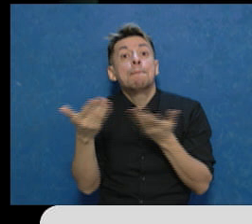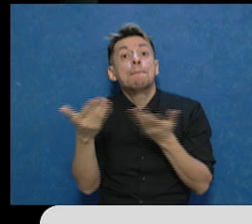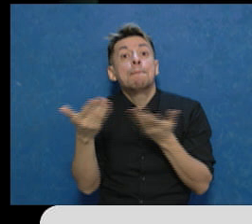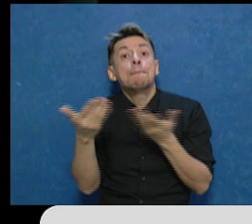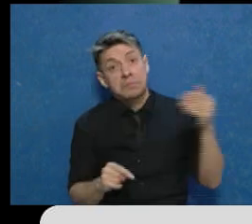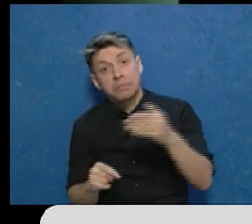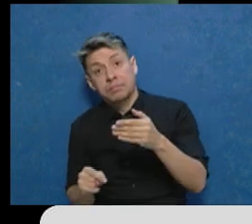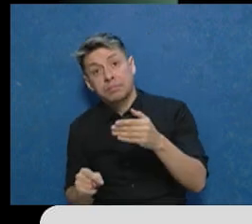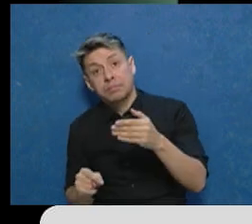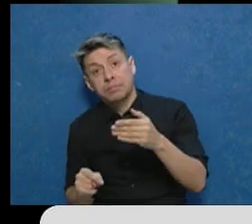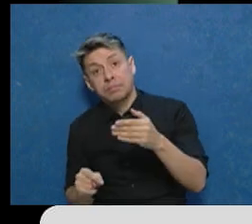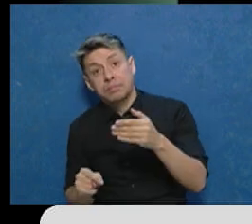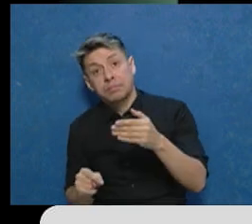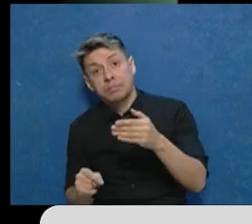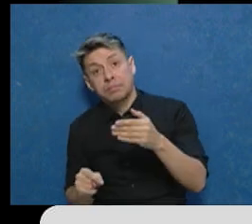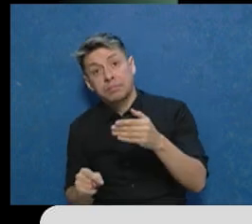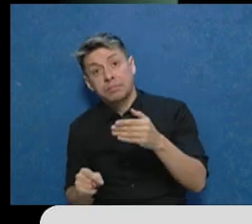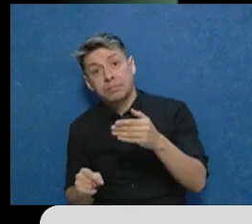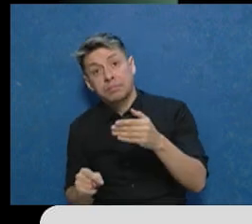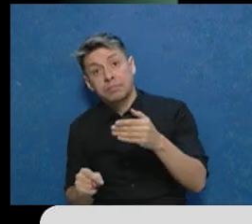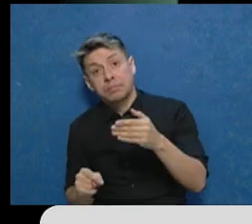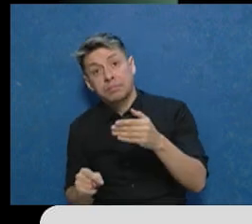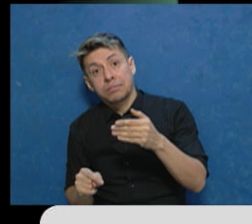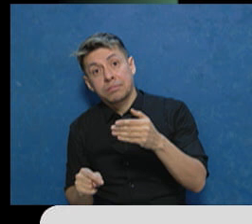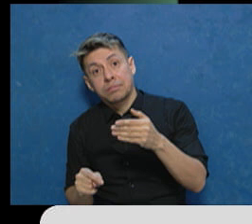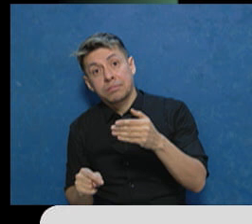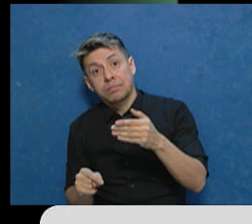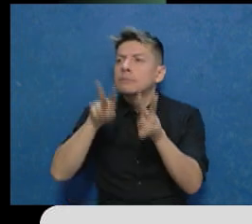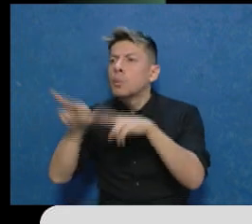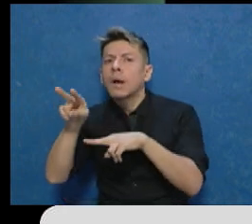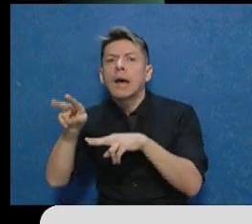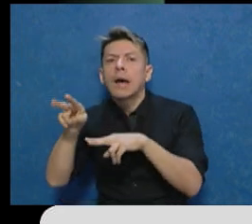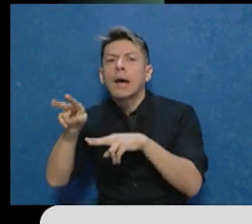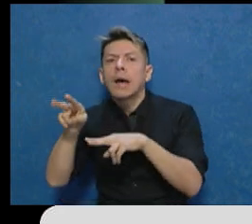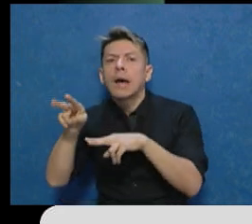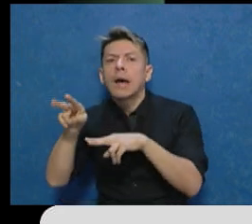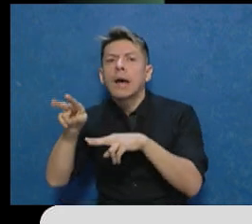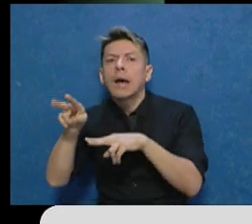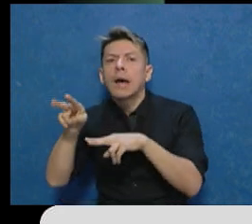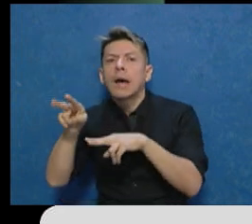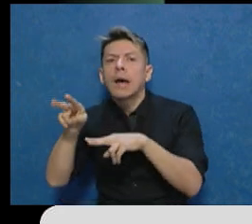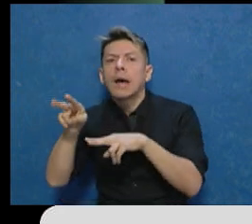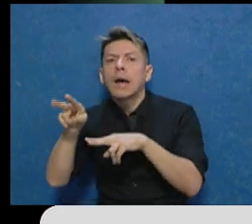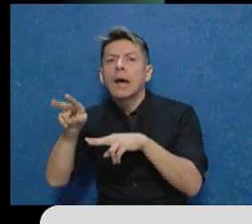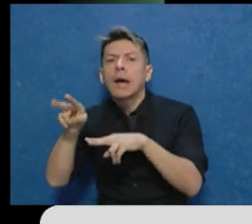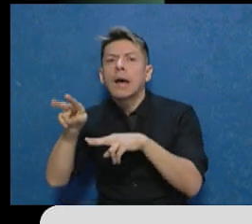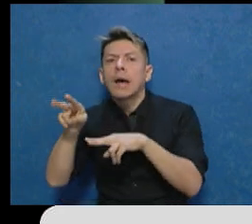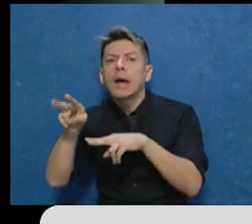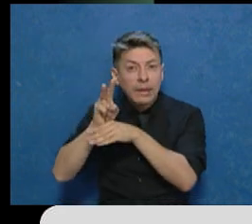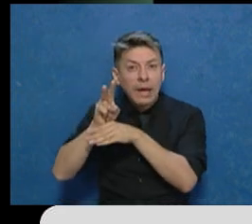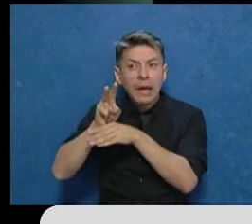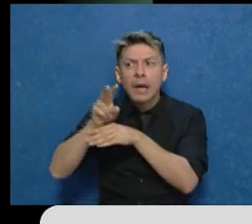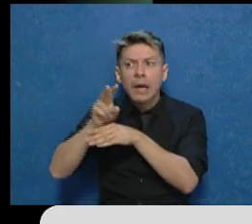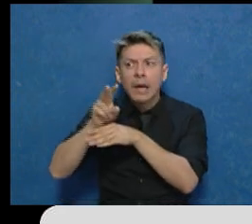momento del accidente como posterior a ese incidente, para ver si alguna de esas cámaras logra tomar o captar el